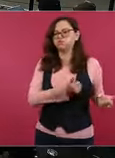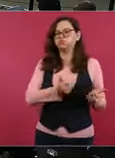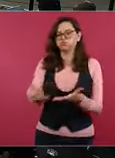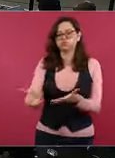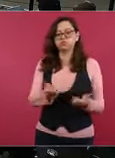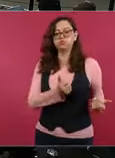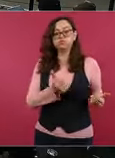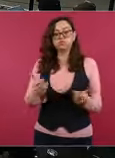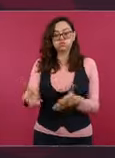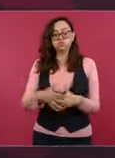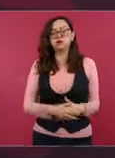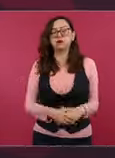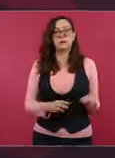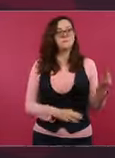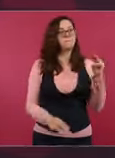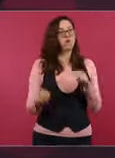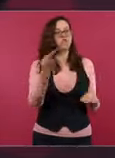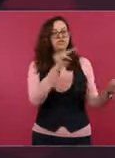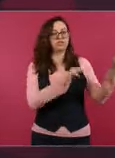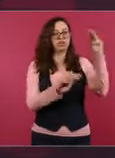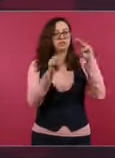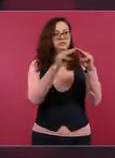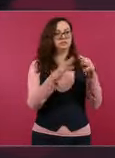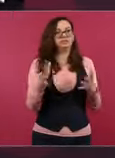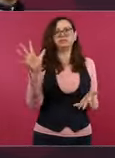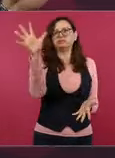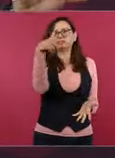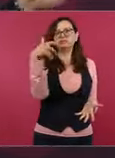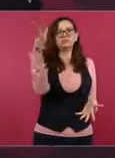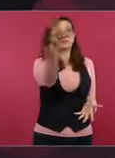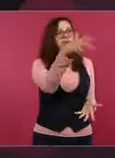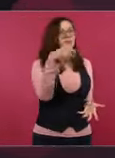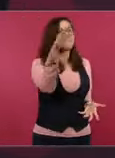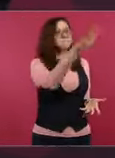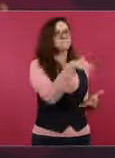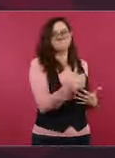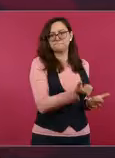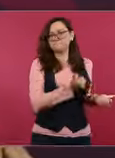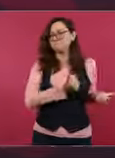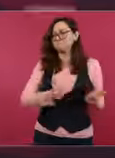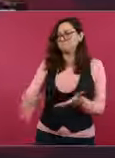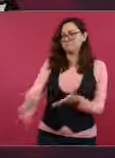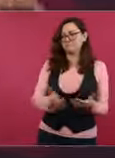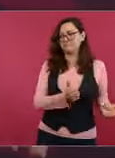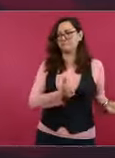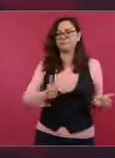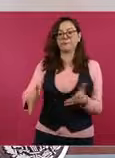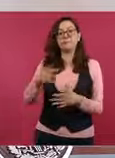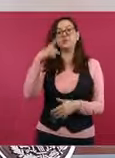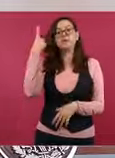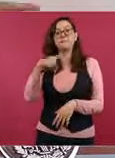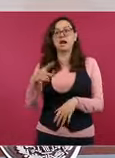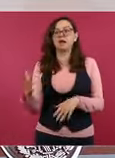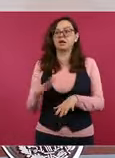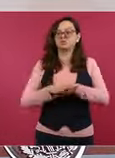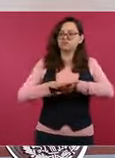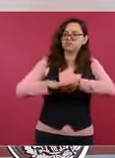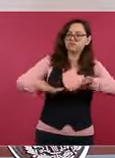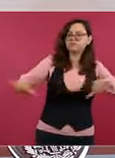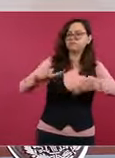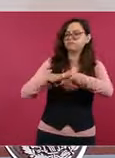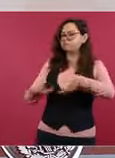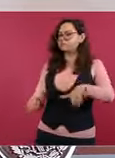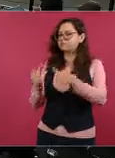acabaron con varios cerros de esa región, porque era un buen negocio